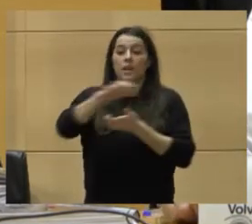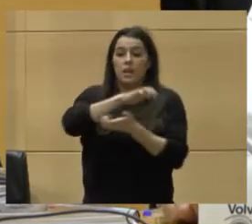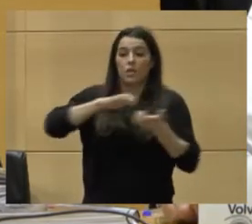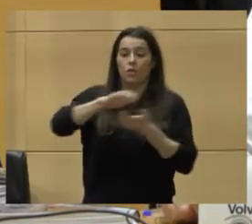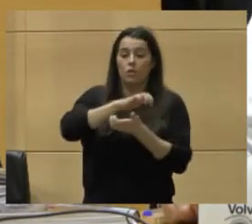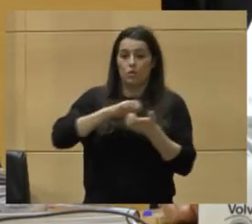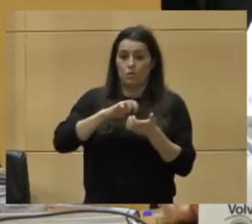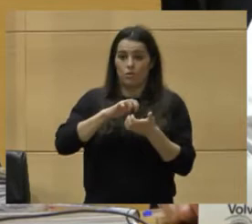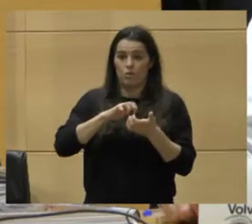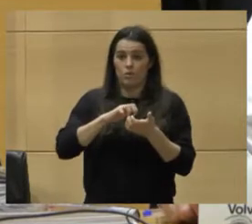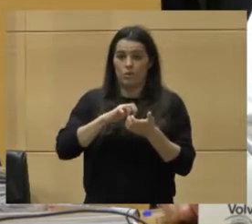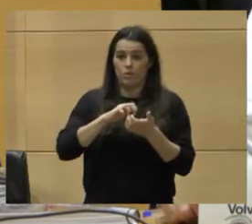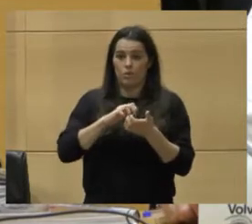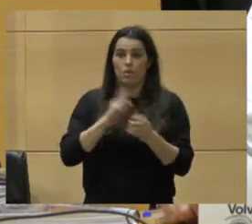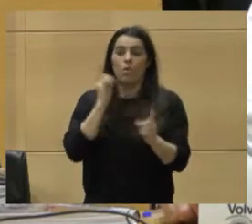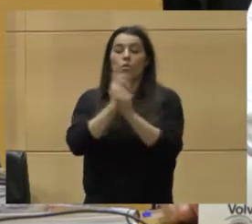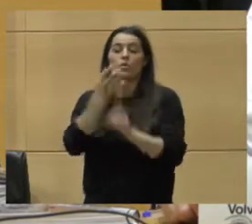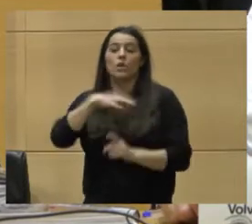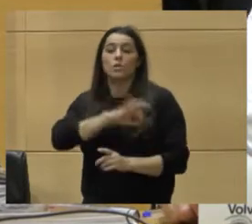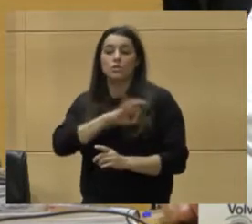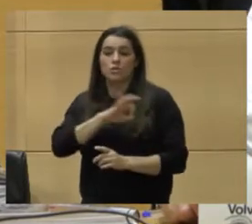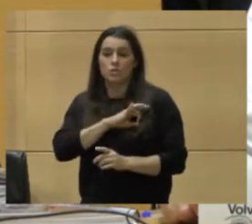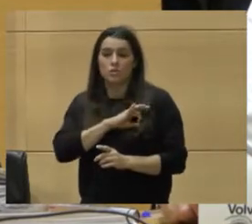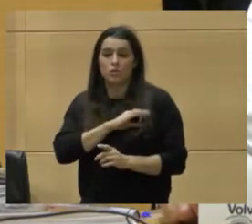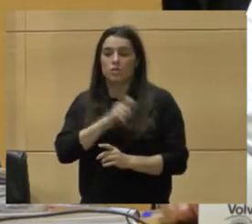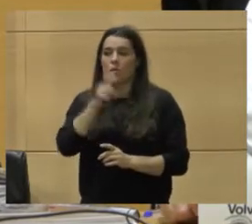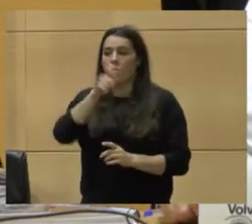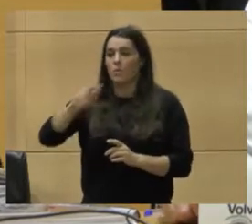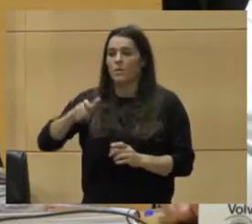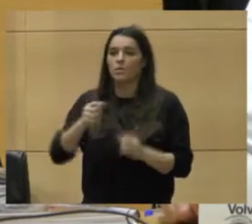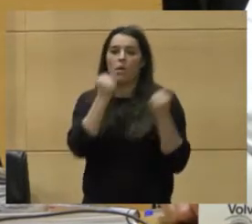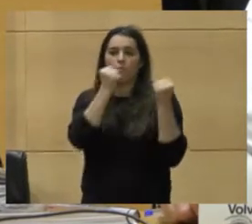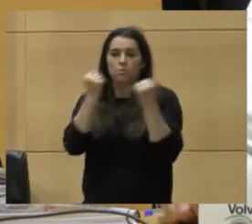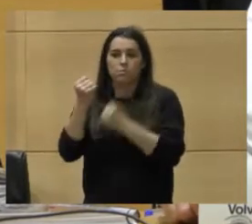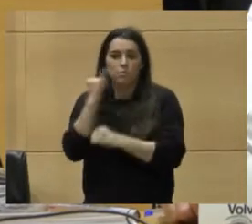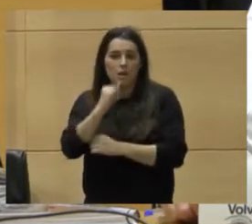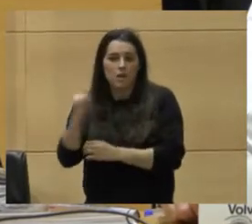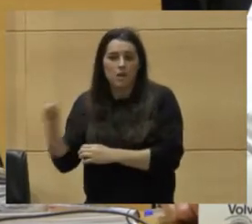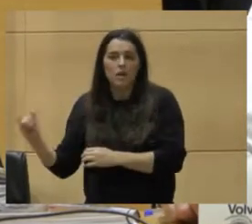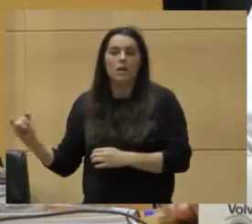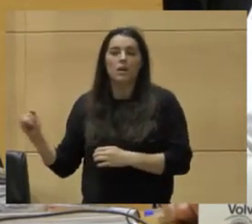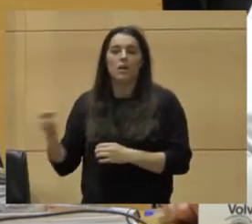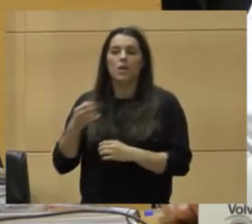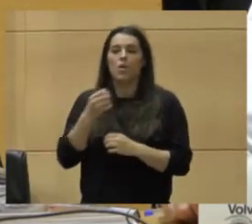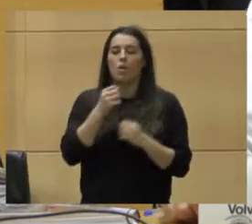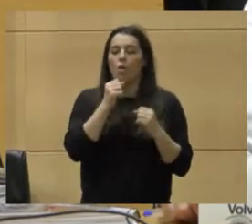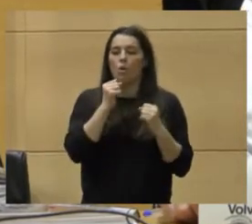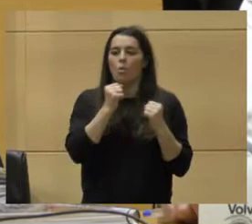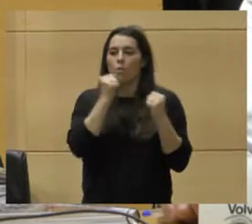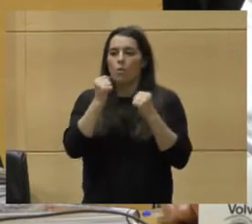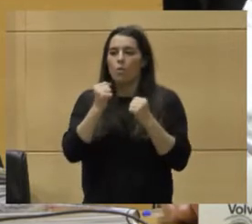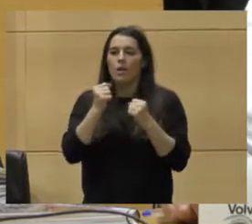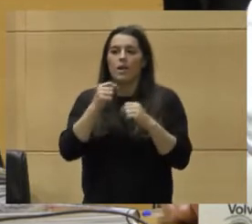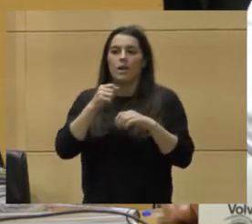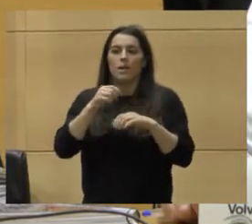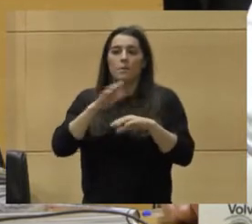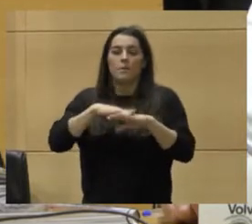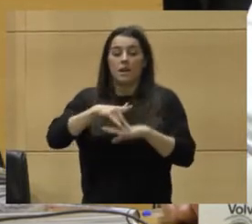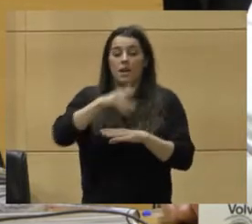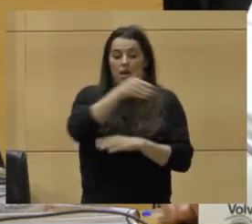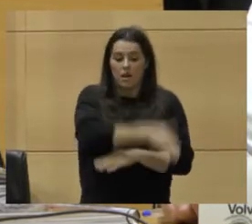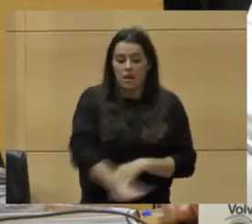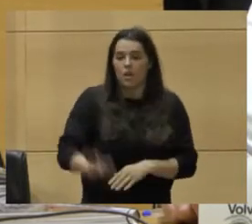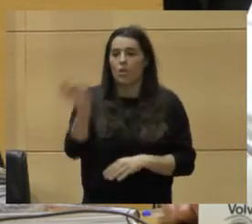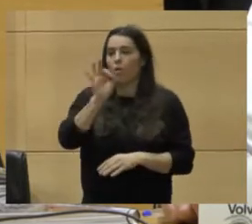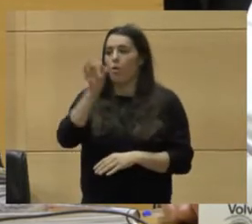contra los señores contra aquellos que tenían el poder sobre la casa tenían el poder sobre las mujeres tenían el poder sobre los hijos tenían el poder sobre